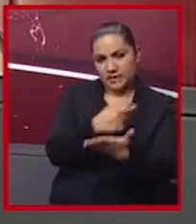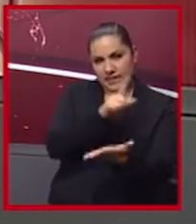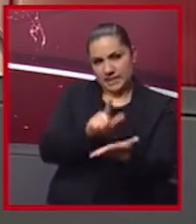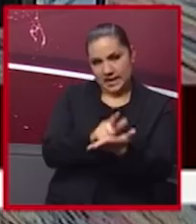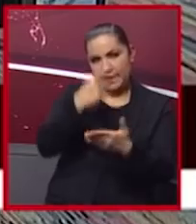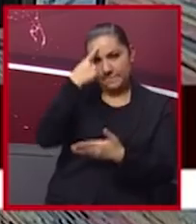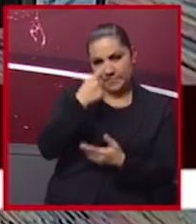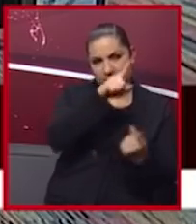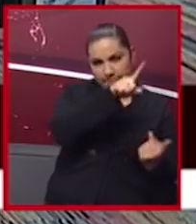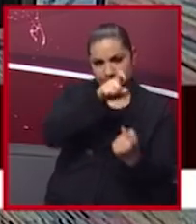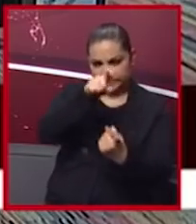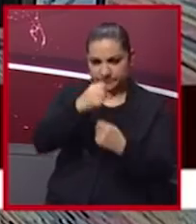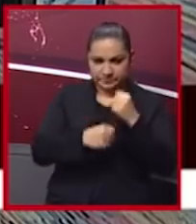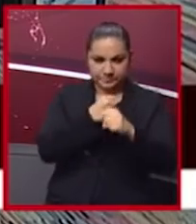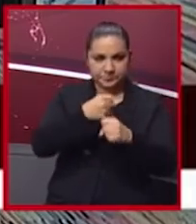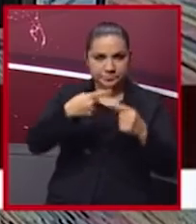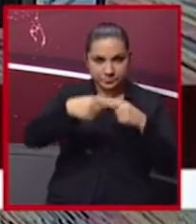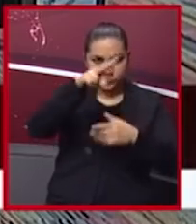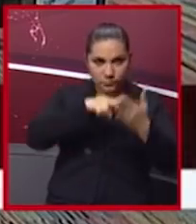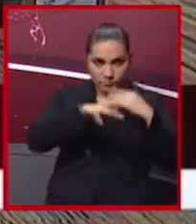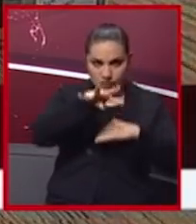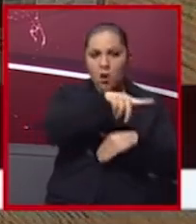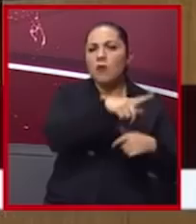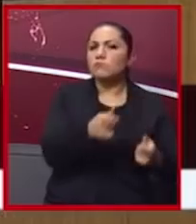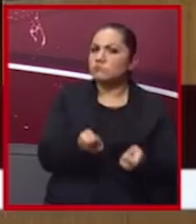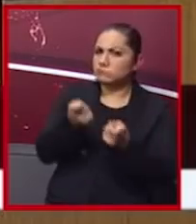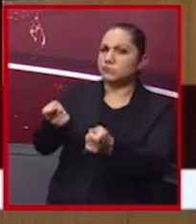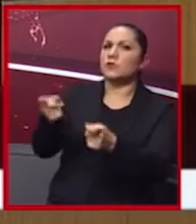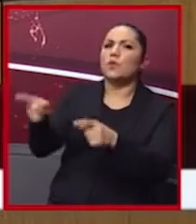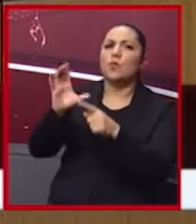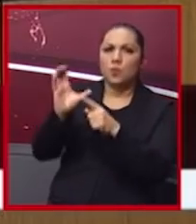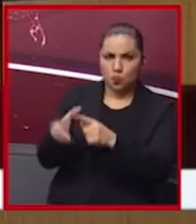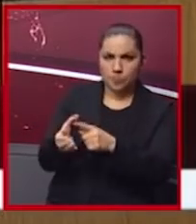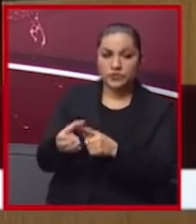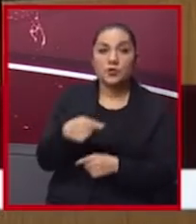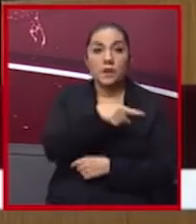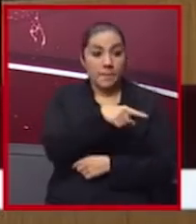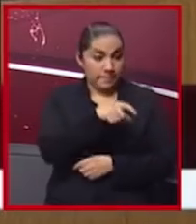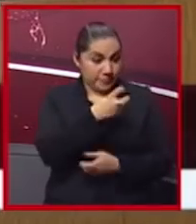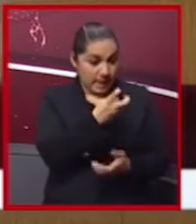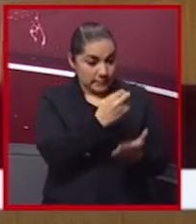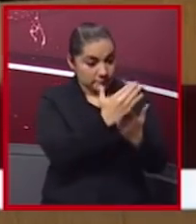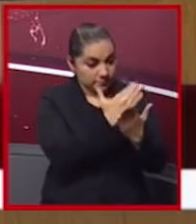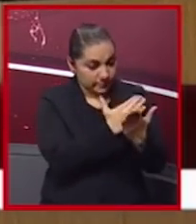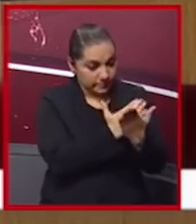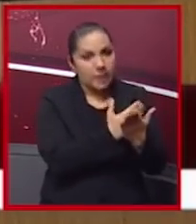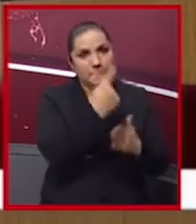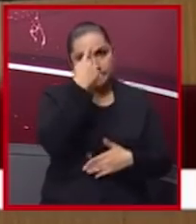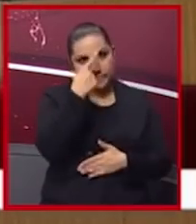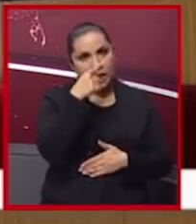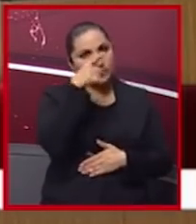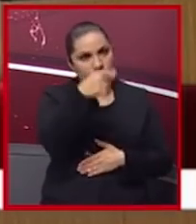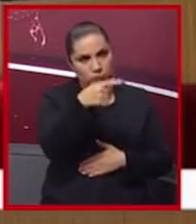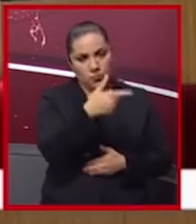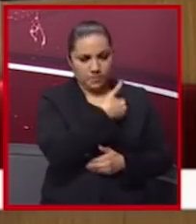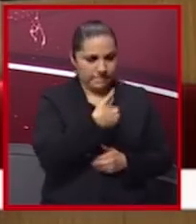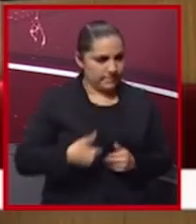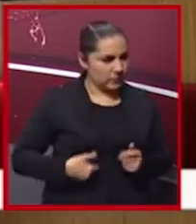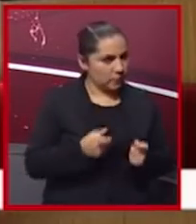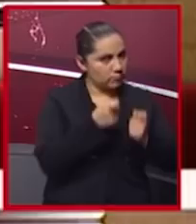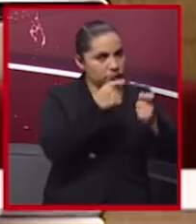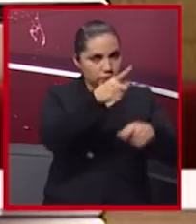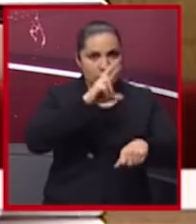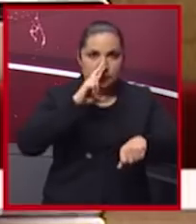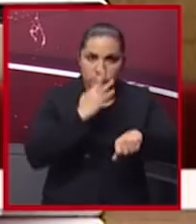la Federación para el ejercicio fiscal 2019. El informe sobre el uso de la facultad conferida al Ejecutivo Federal en materia arancelaria, que se presenta en conformidad con